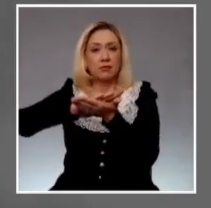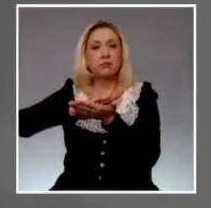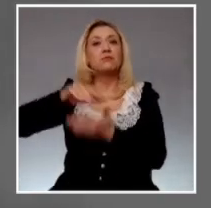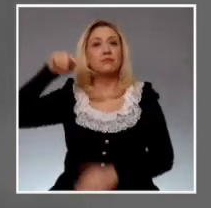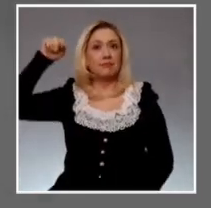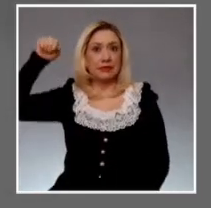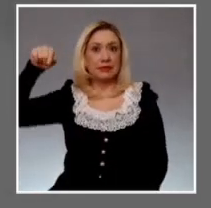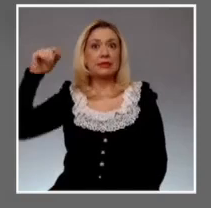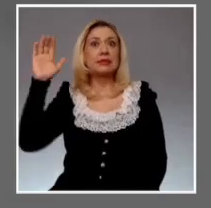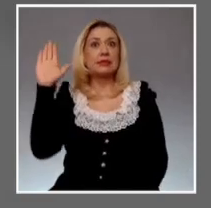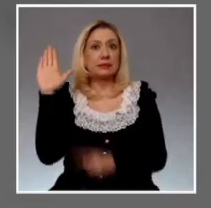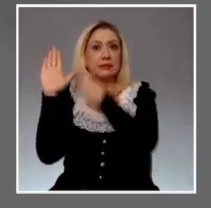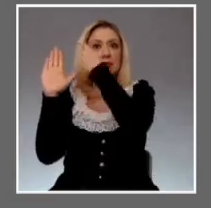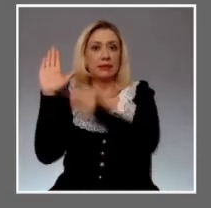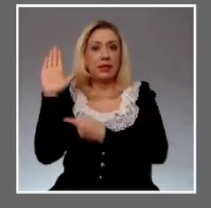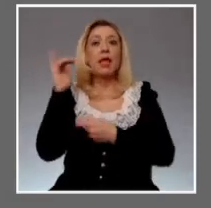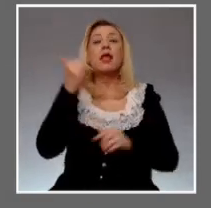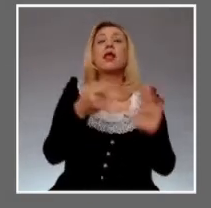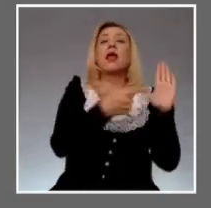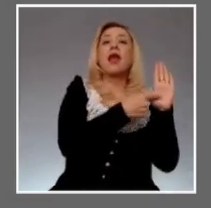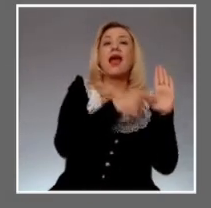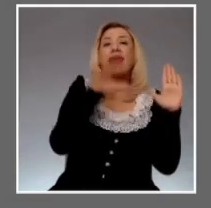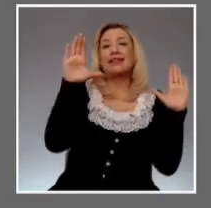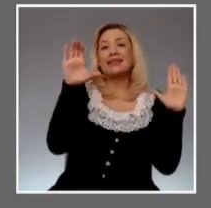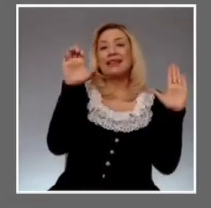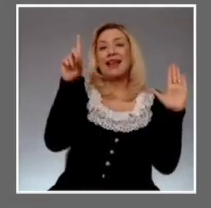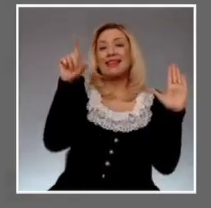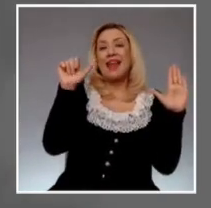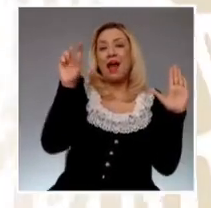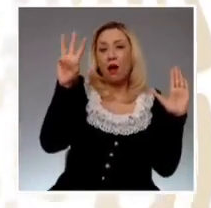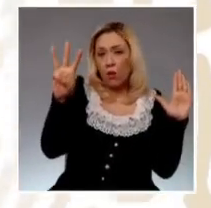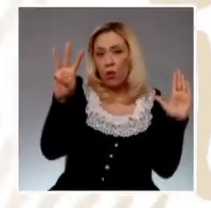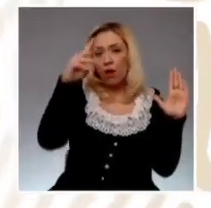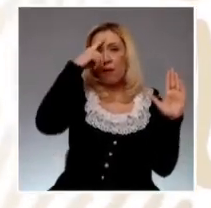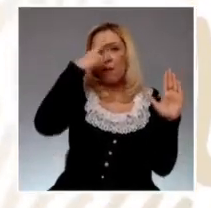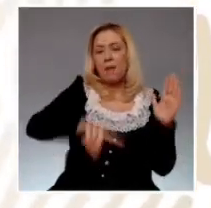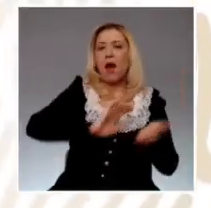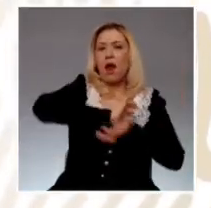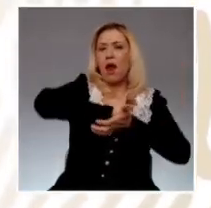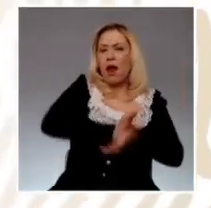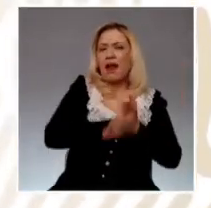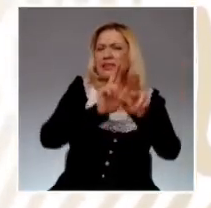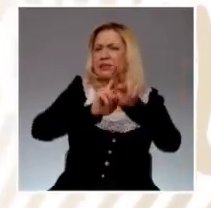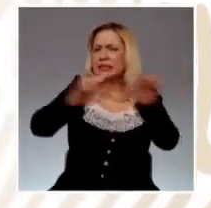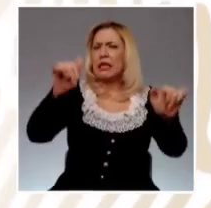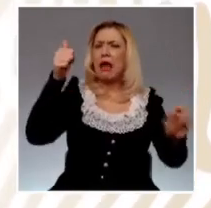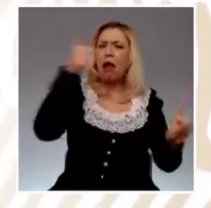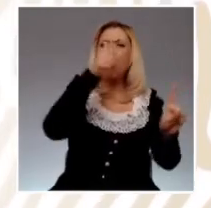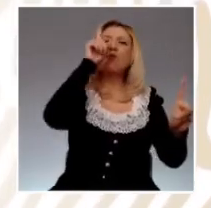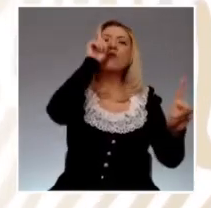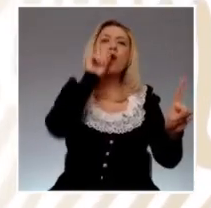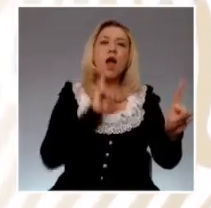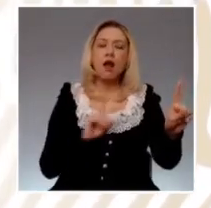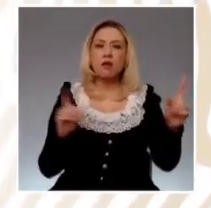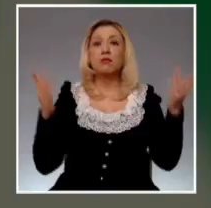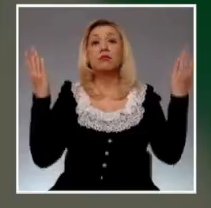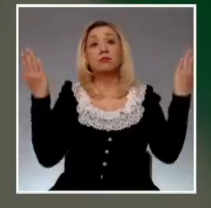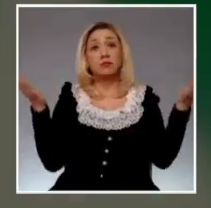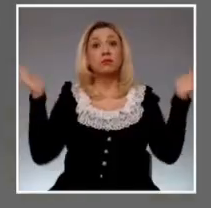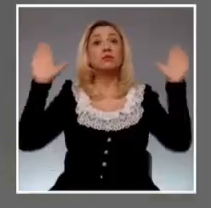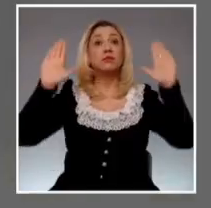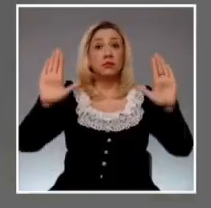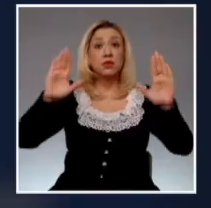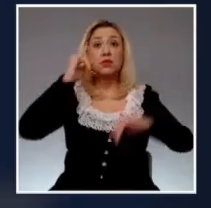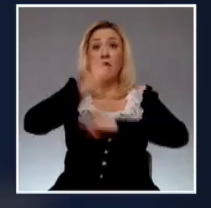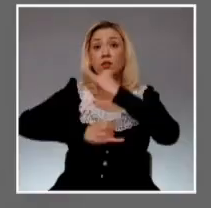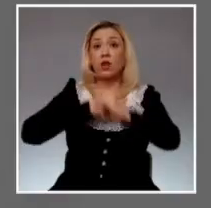la Convención sobre la Eliminación de todas las formas de discriminación contra la mujer, la CEDAW, dos instrumentos internacionales a